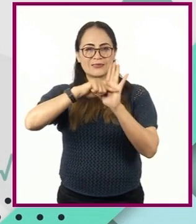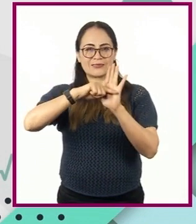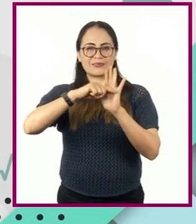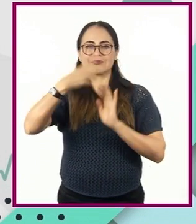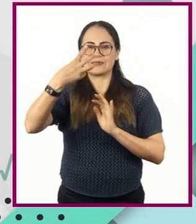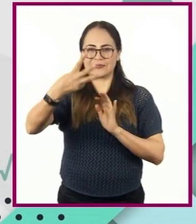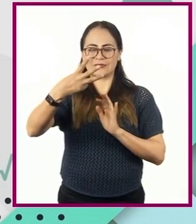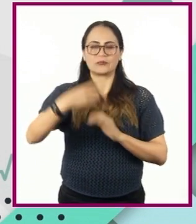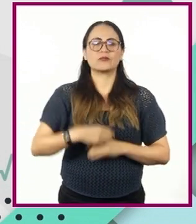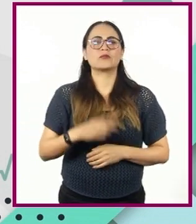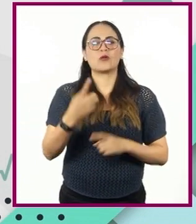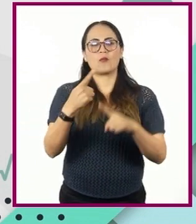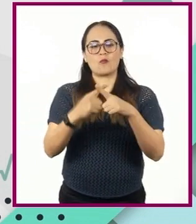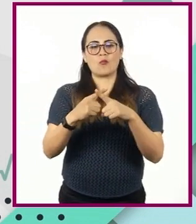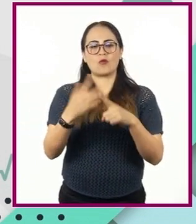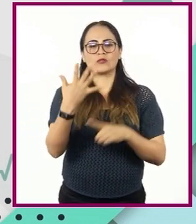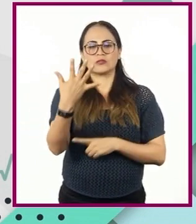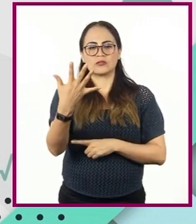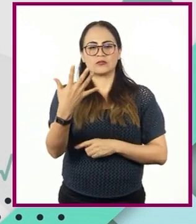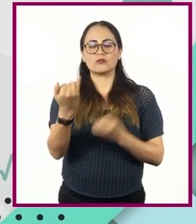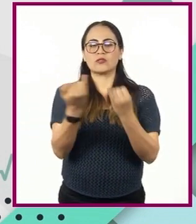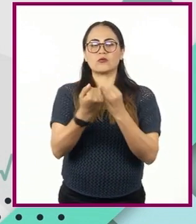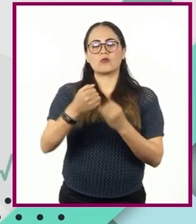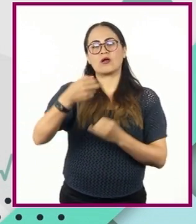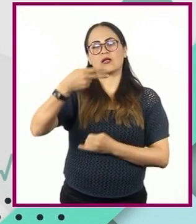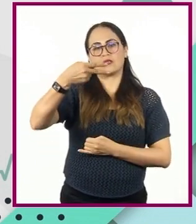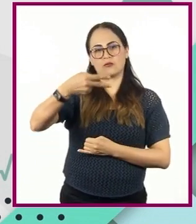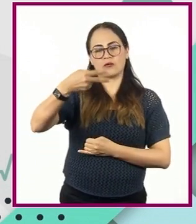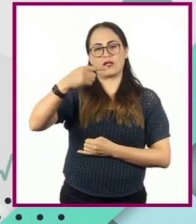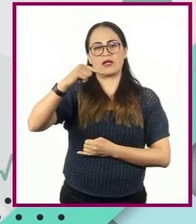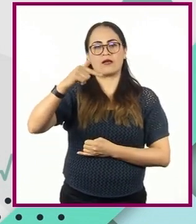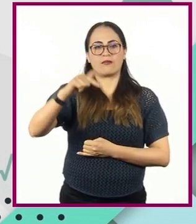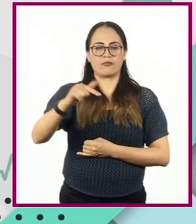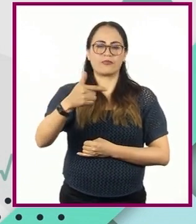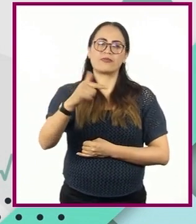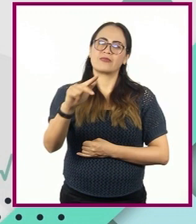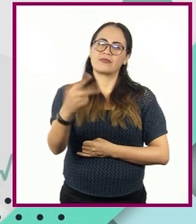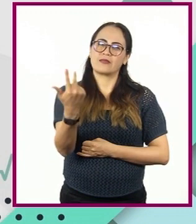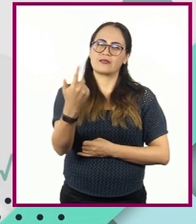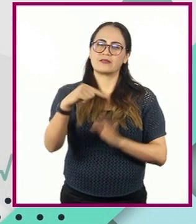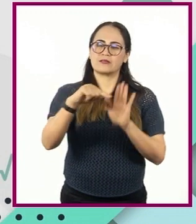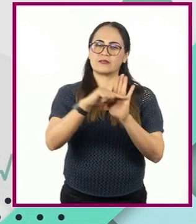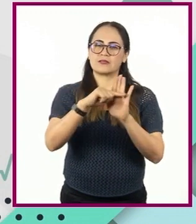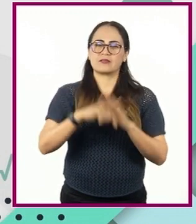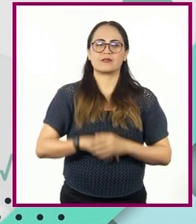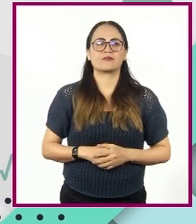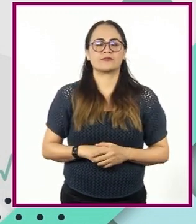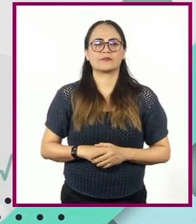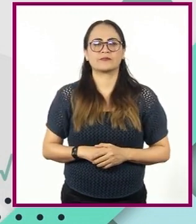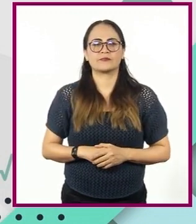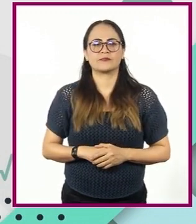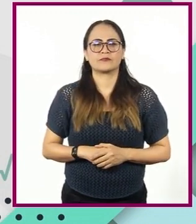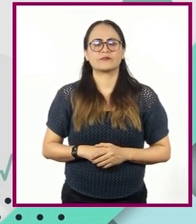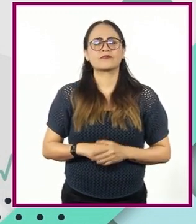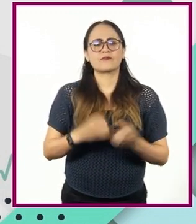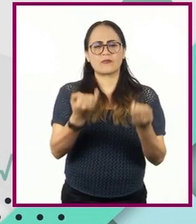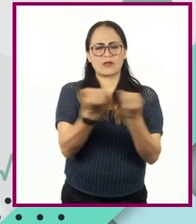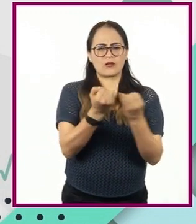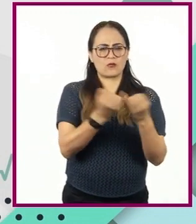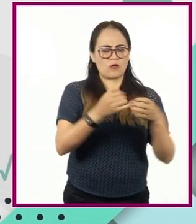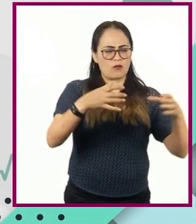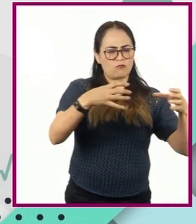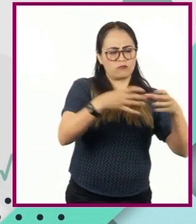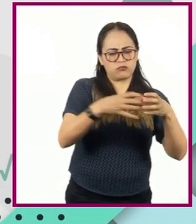es igual a 13 negativo. Ahora, identifiquemos qué tipos de números hay en la familia de